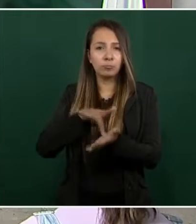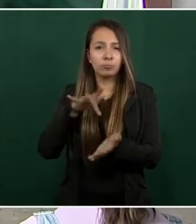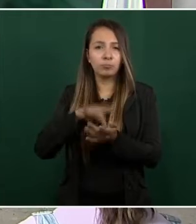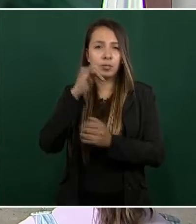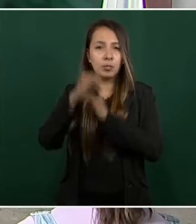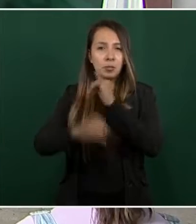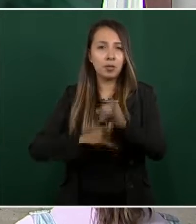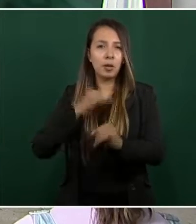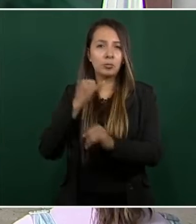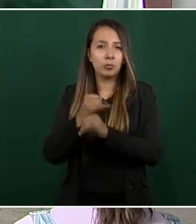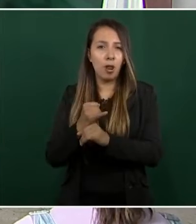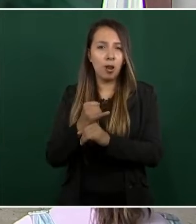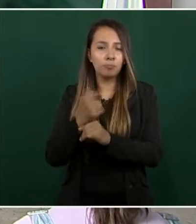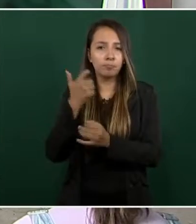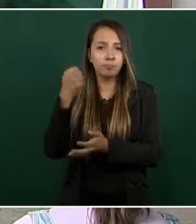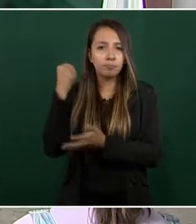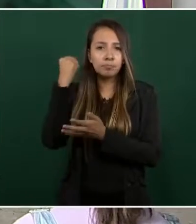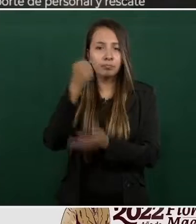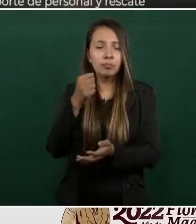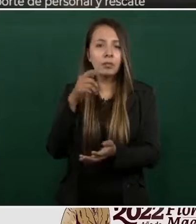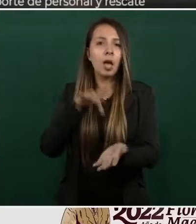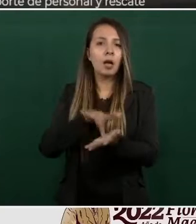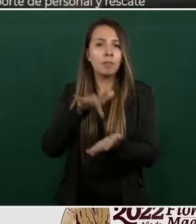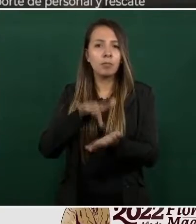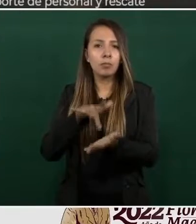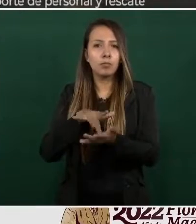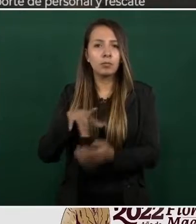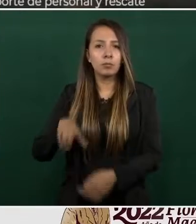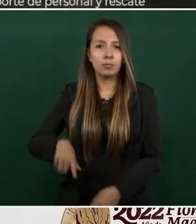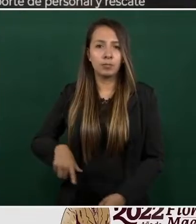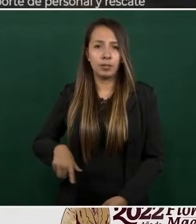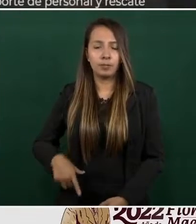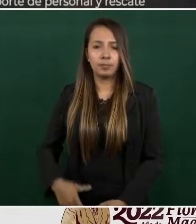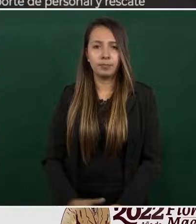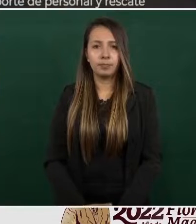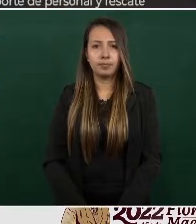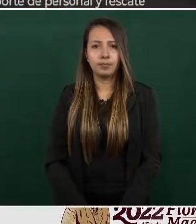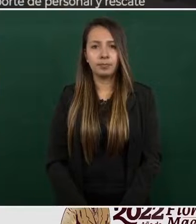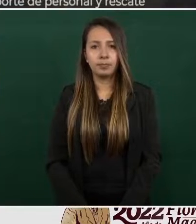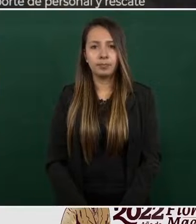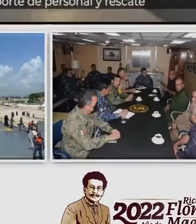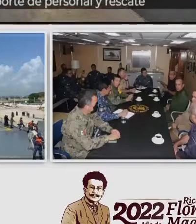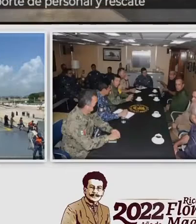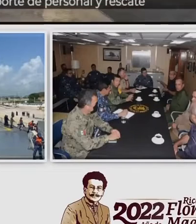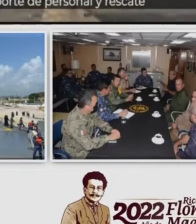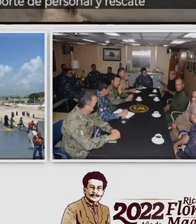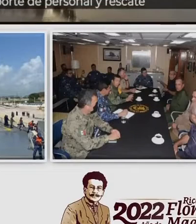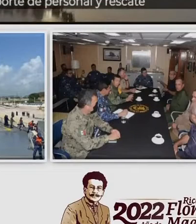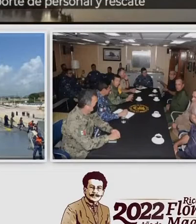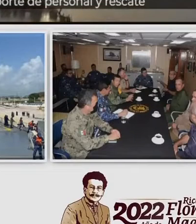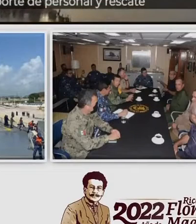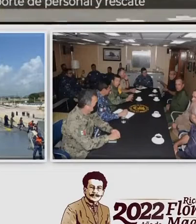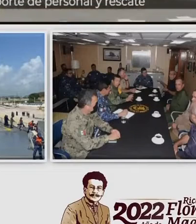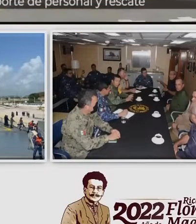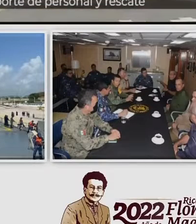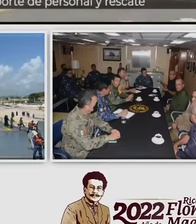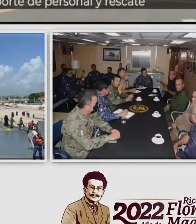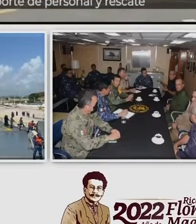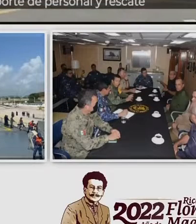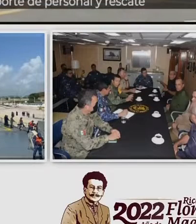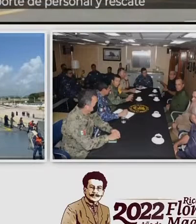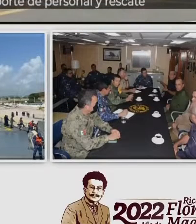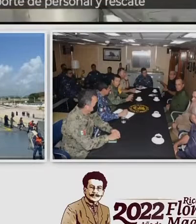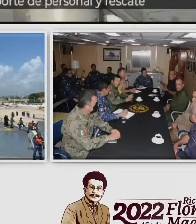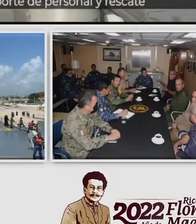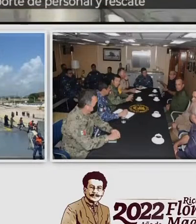internacional, en esta ocasión se dio apoyo al gobierno de Cuba en la extinción de incendios en Matanzas, Cuba. Se envió un buque logístico